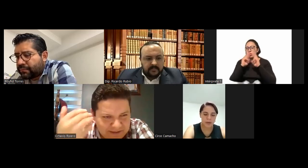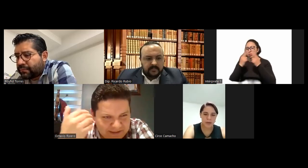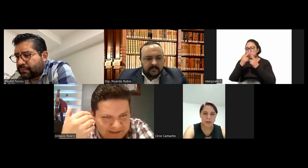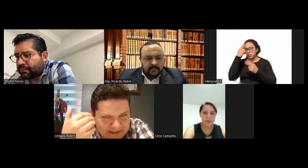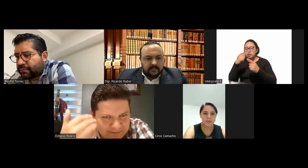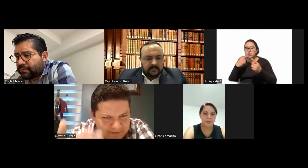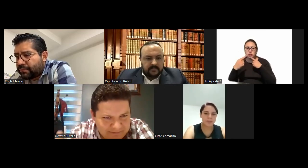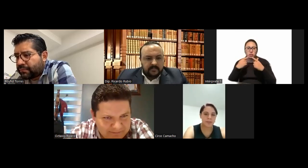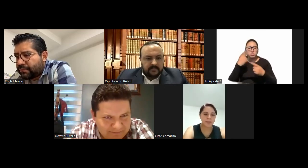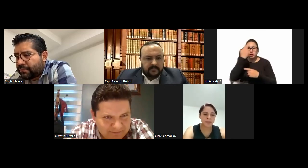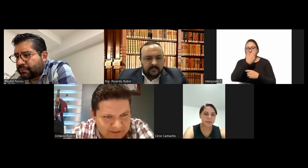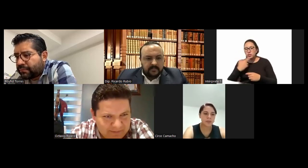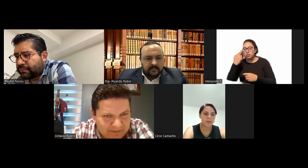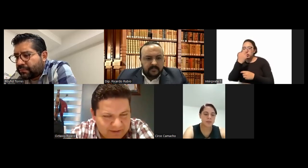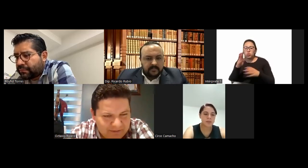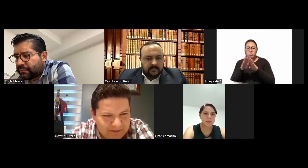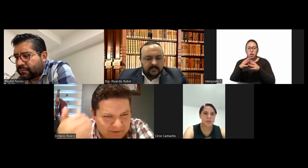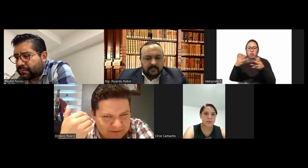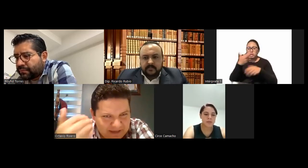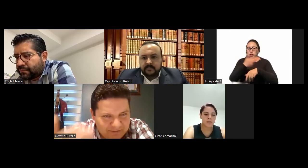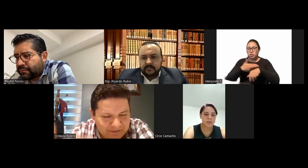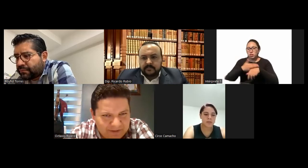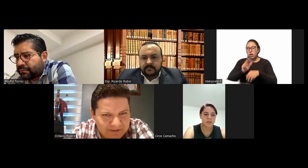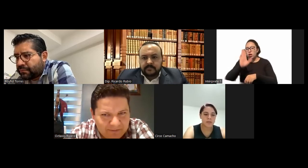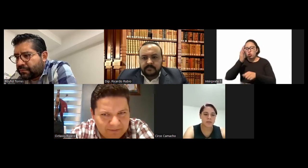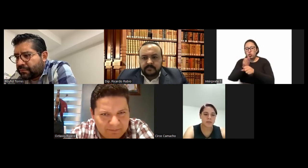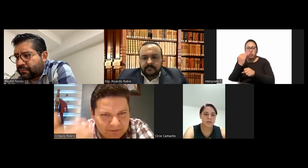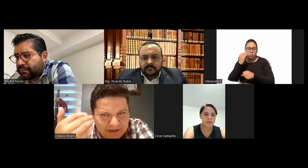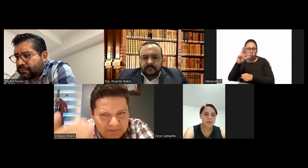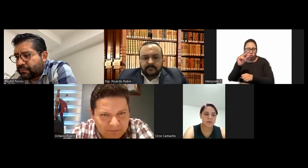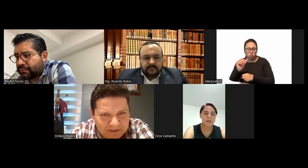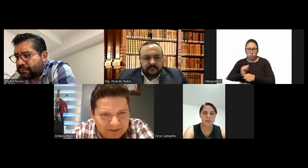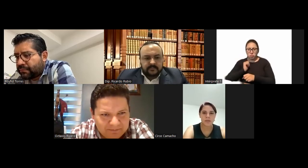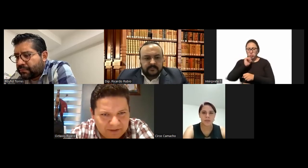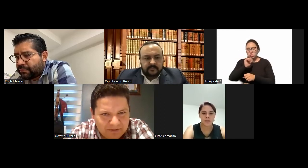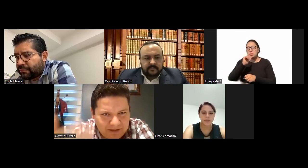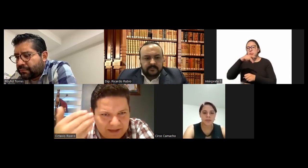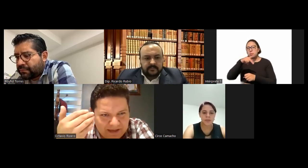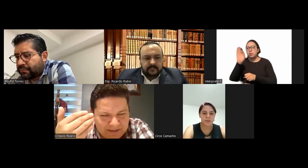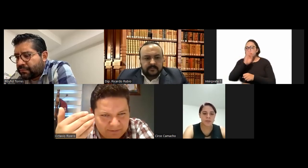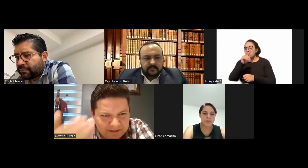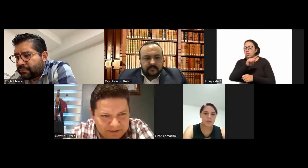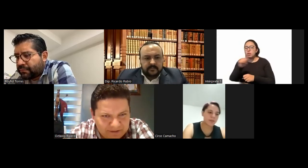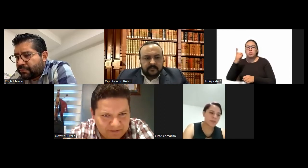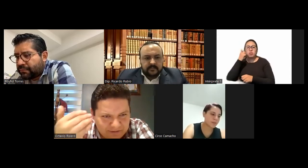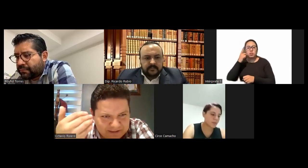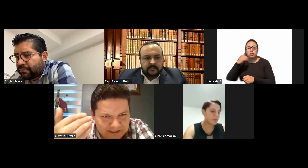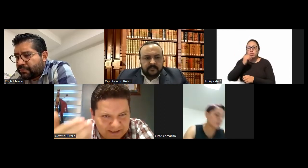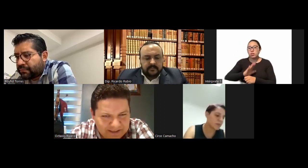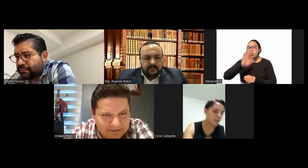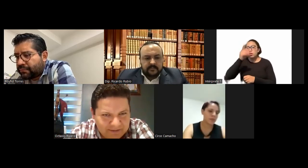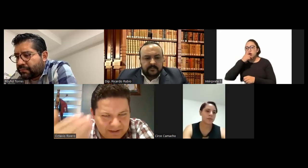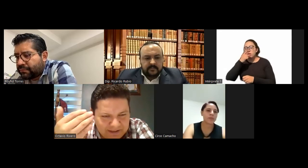procesos, y a lo mejor no es el momento adecuado, pero si hay una opinión de alguna diputada, algún diputado respecto a la votación o lo que